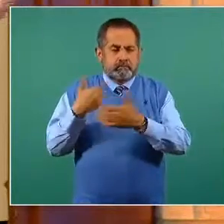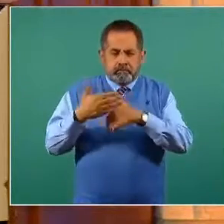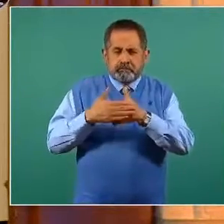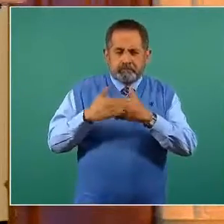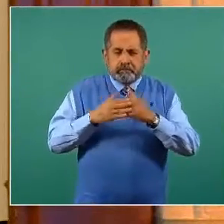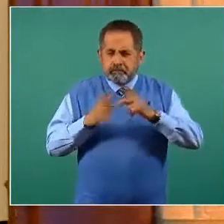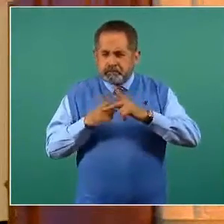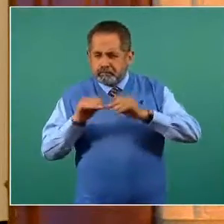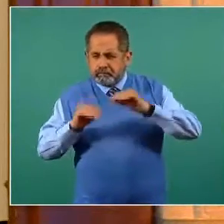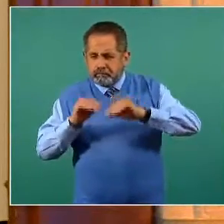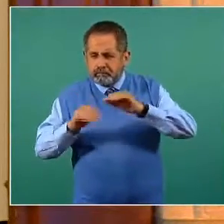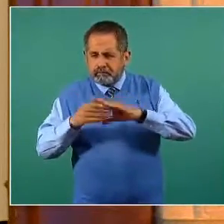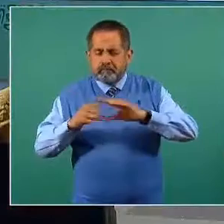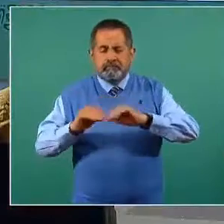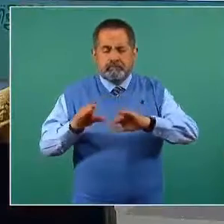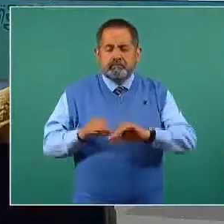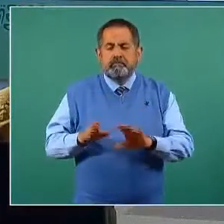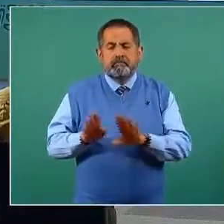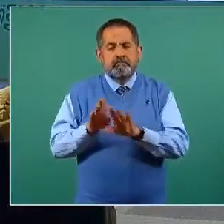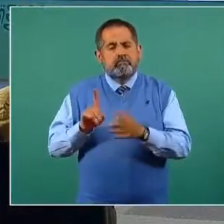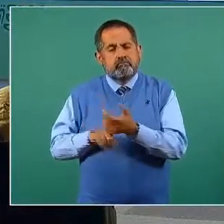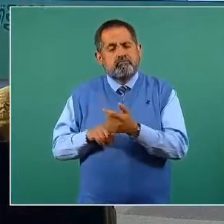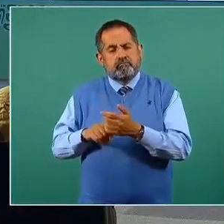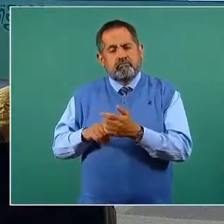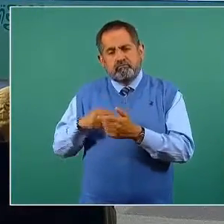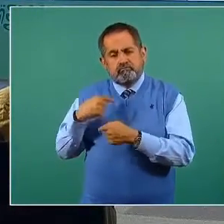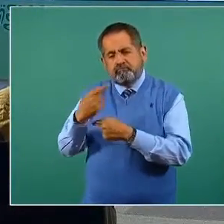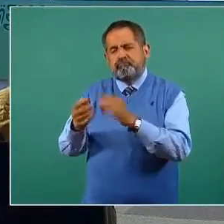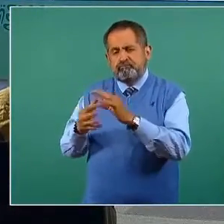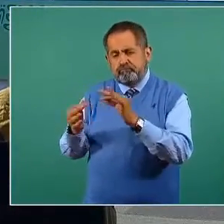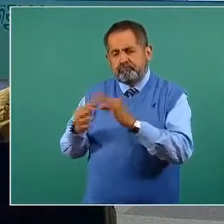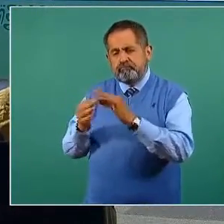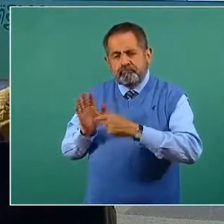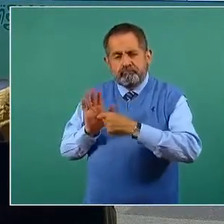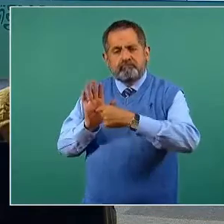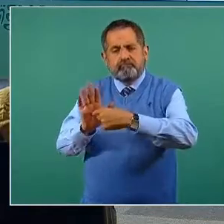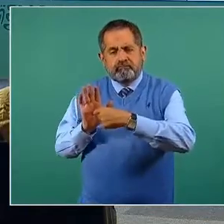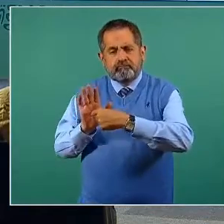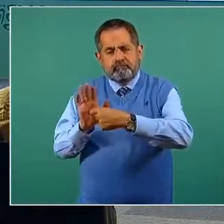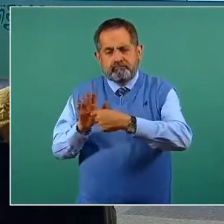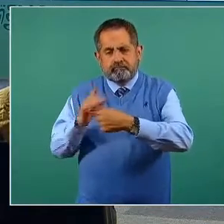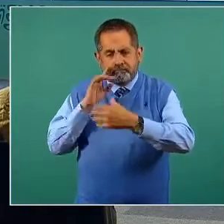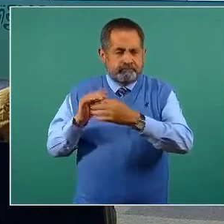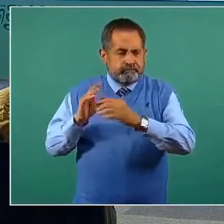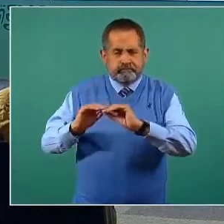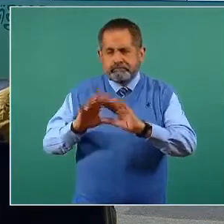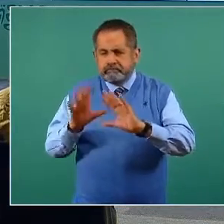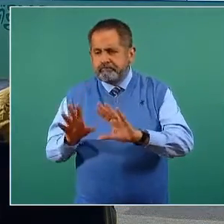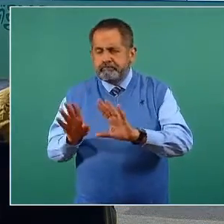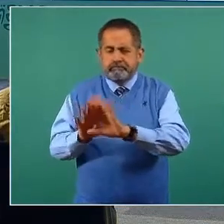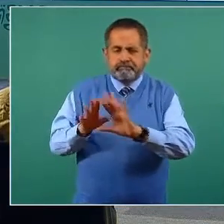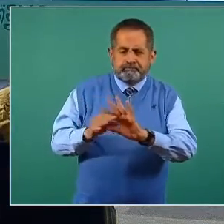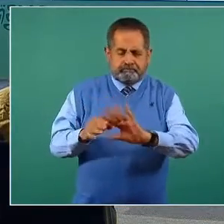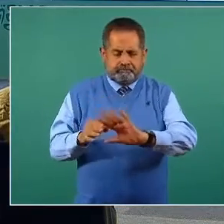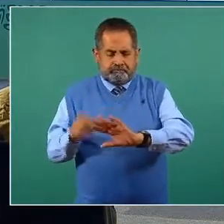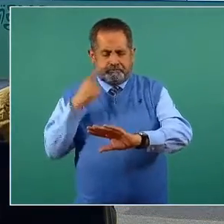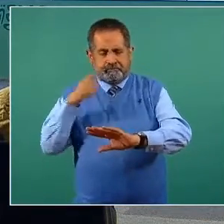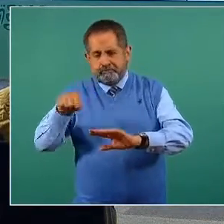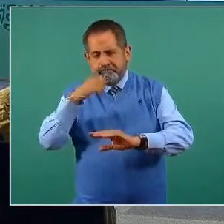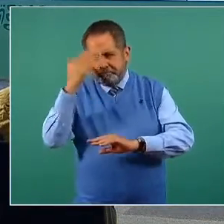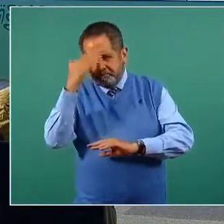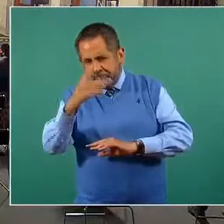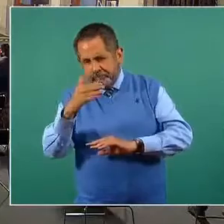incrementos, pero que además obviamente los vamos a estar explicando y compartiéndoselos con esa claridad y con esa transparencia además,